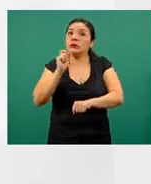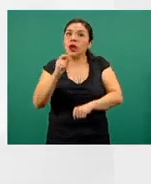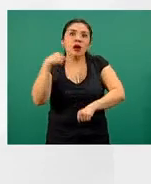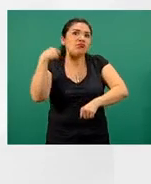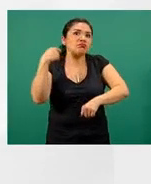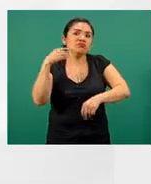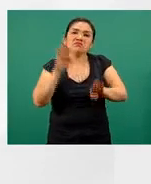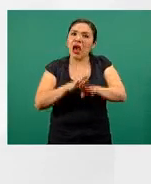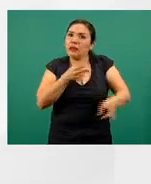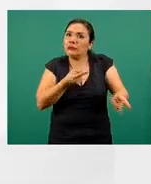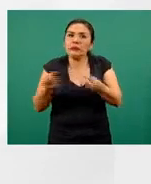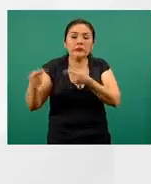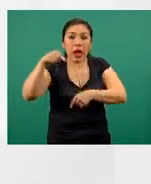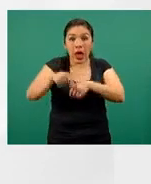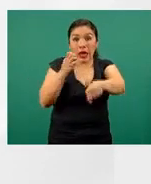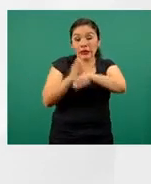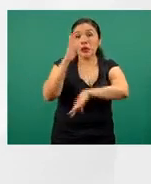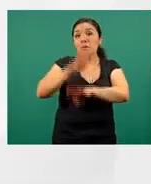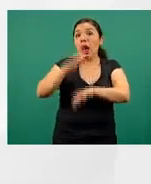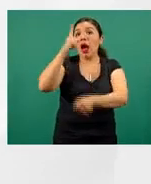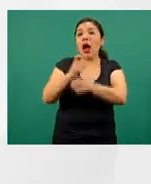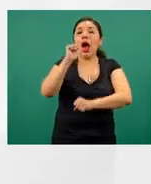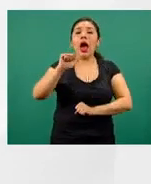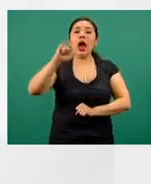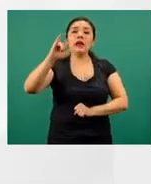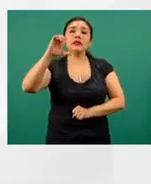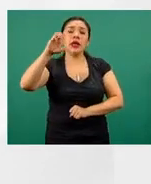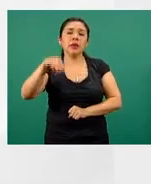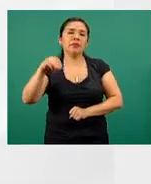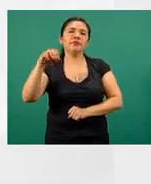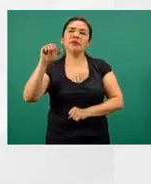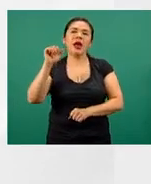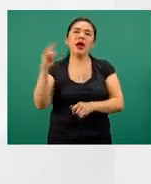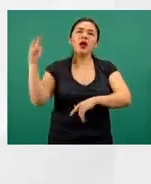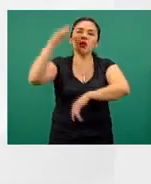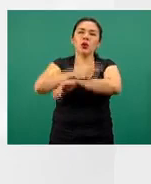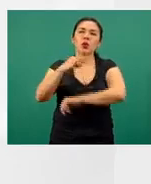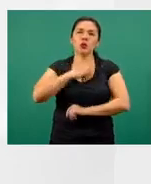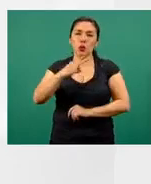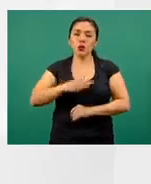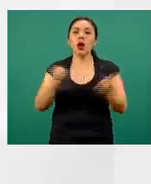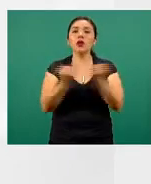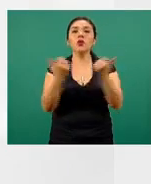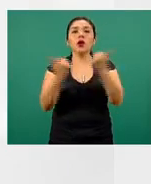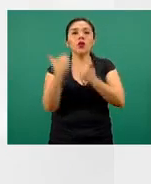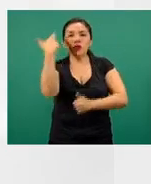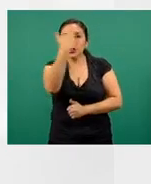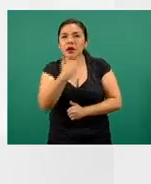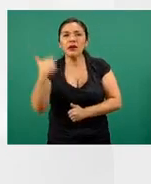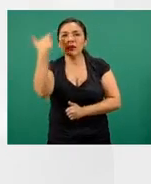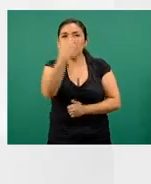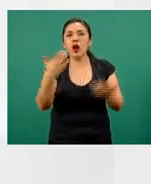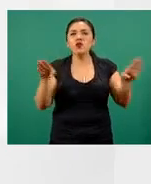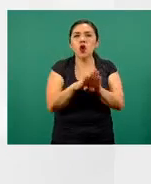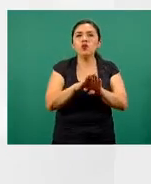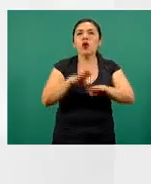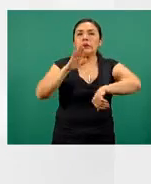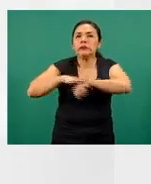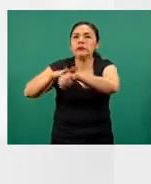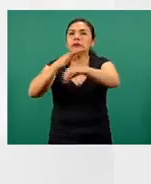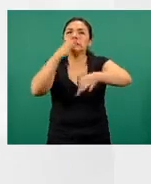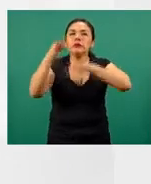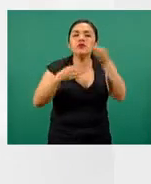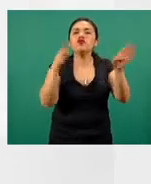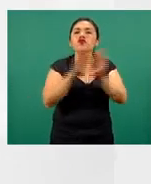Estado, sobre todo en el Aeropuerto Internacional de la ciudad de Toluca. Así también se empezaron a realizar las actividades de difusión y de